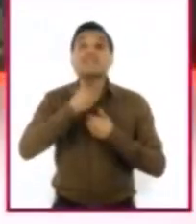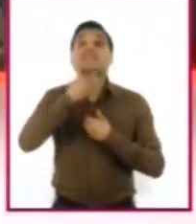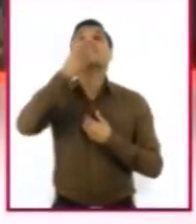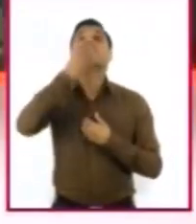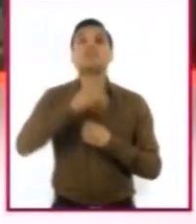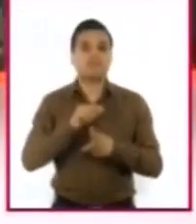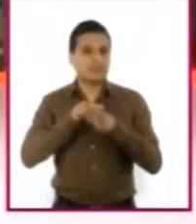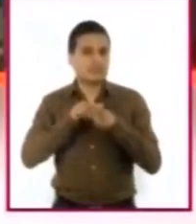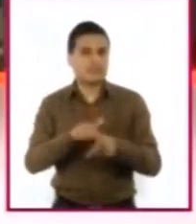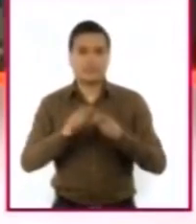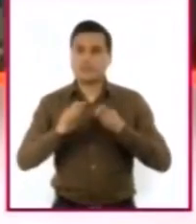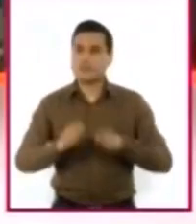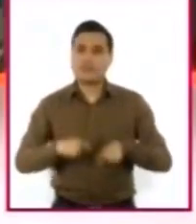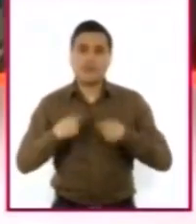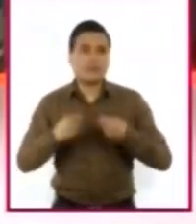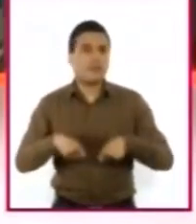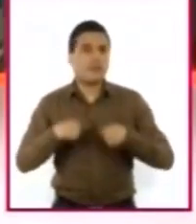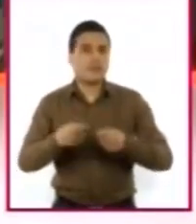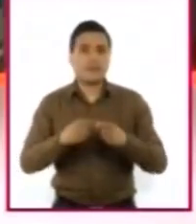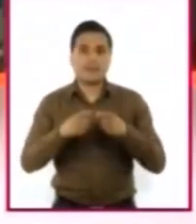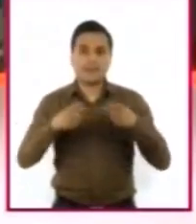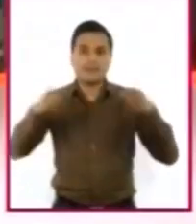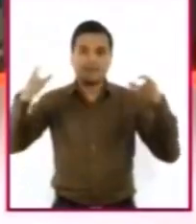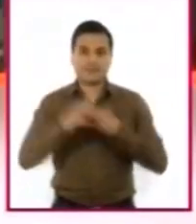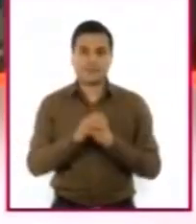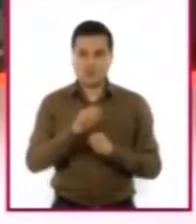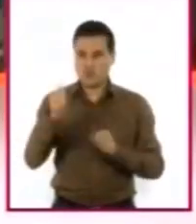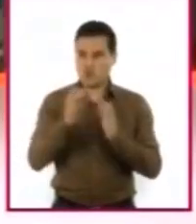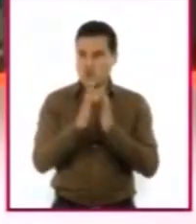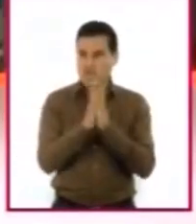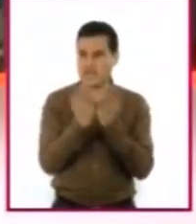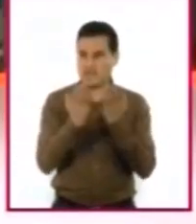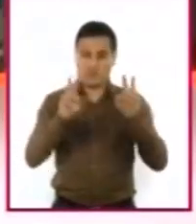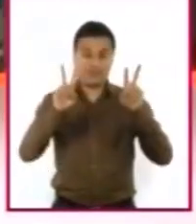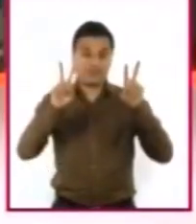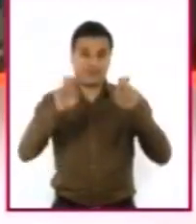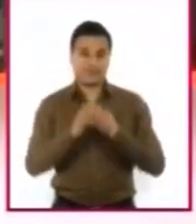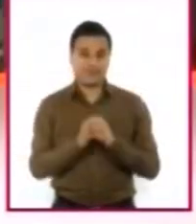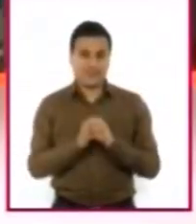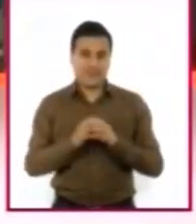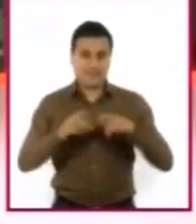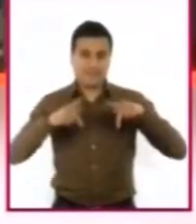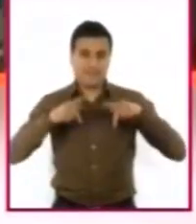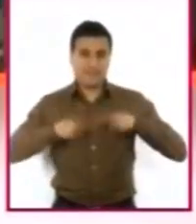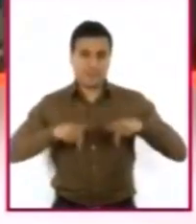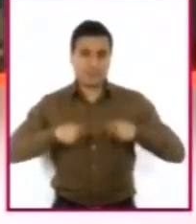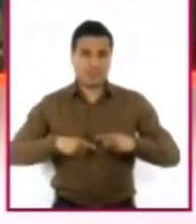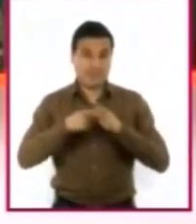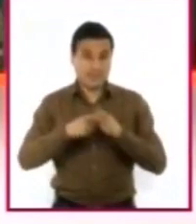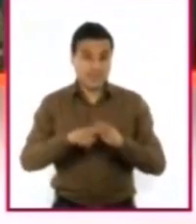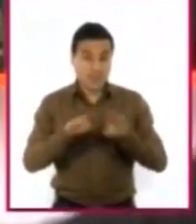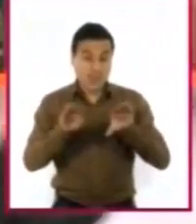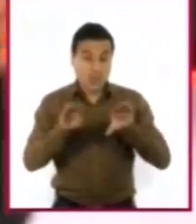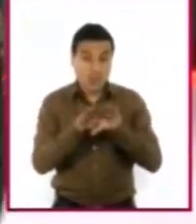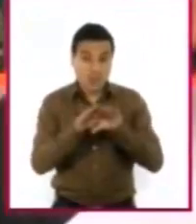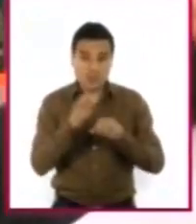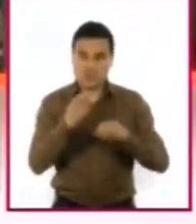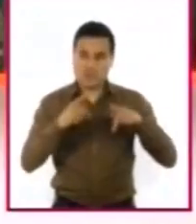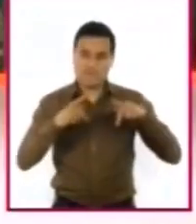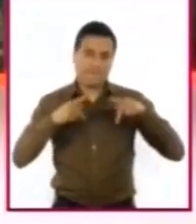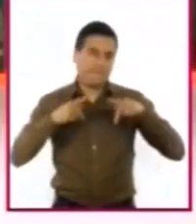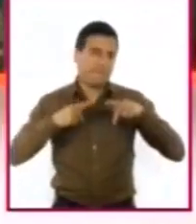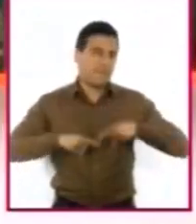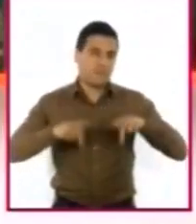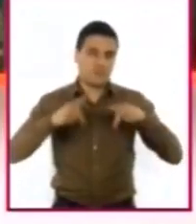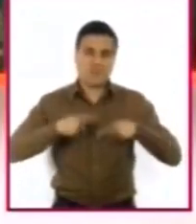Mi siguiente libro, El origen del hombre, sí que fue un auténtico escándalo, pues establecí una relación entre